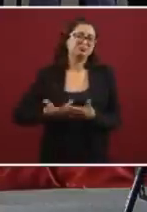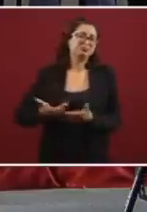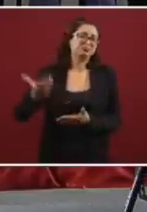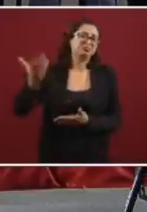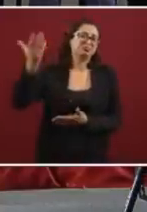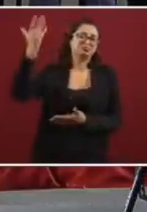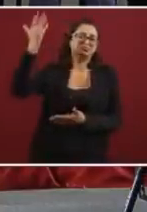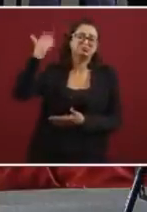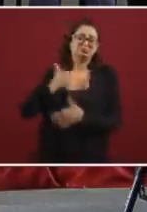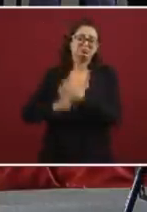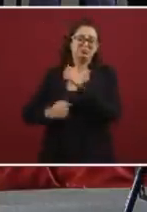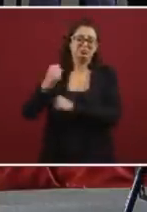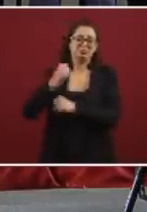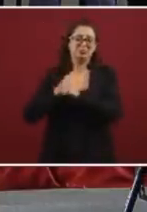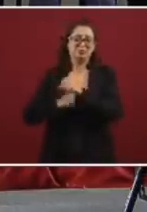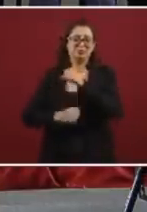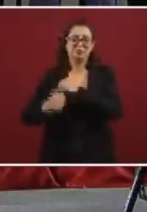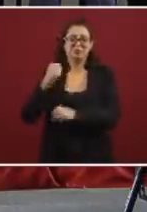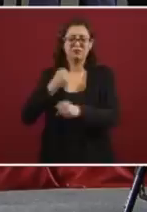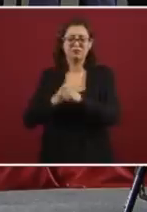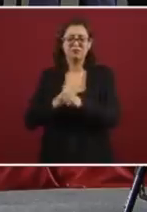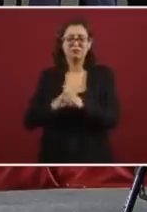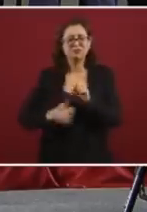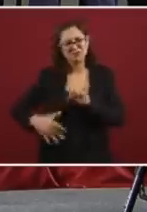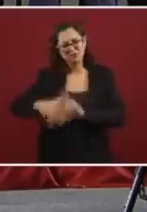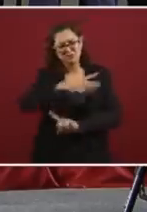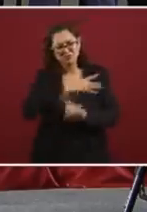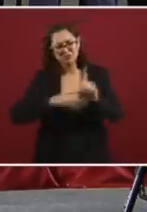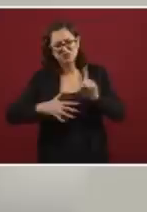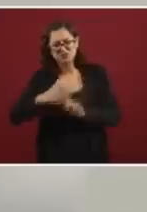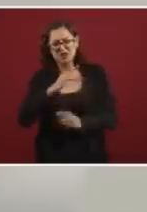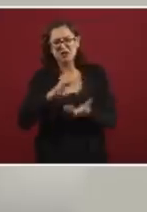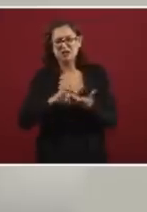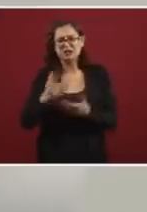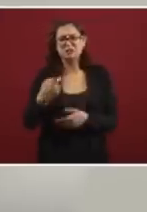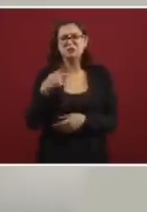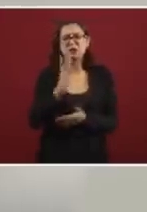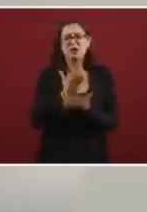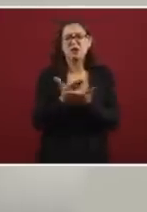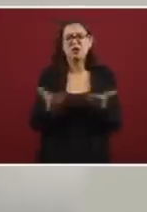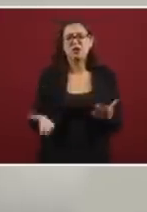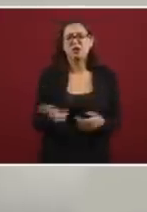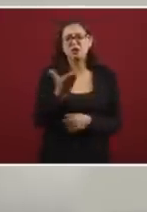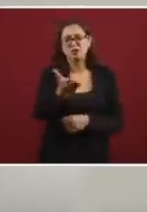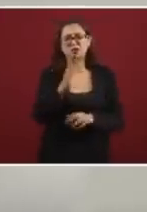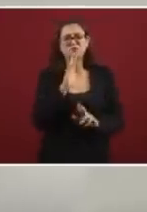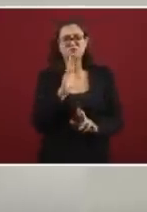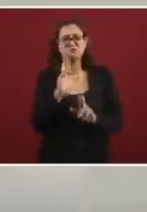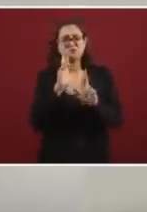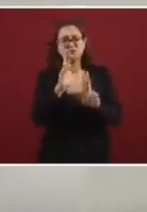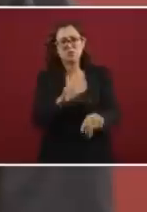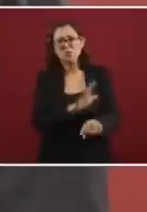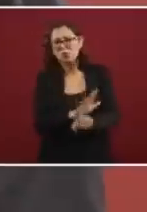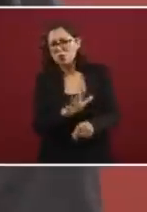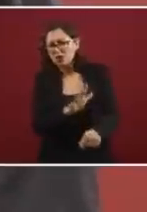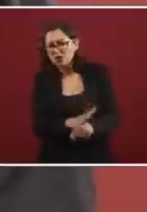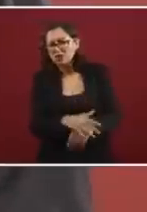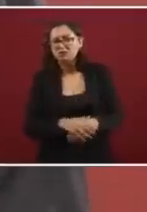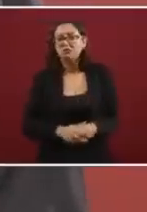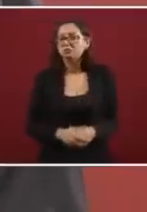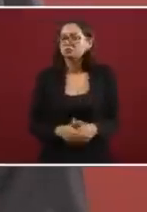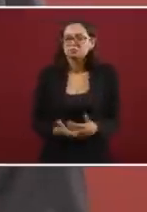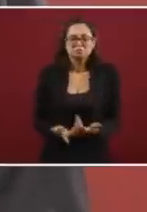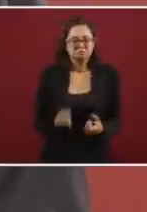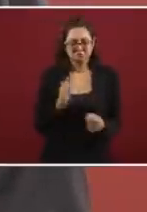de años atrás le agradezco todo este contexto pero mi pregunta es cuál va a ser la respuesta de su glorificación a la derecho a acabar con la